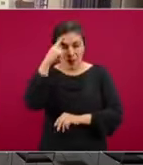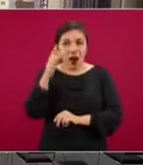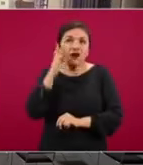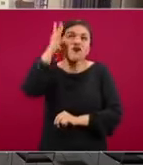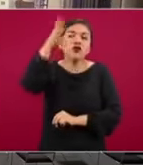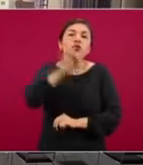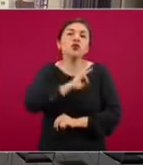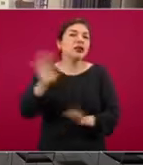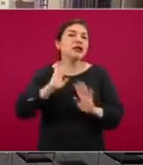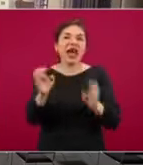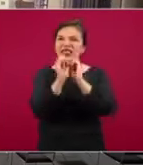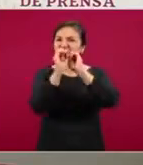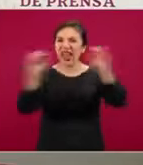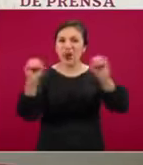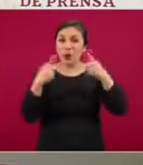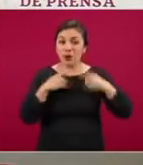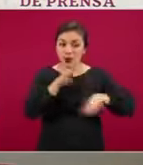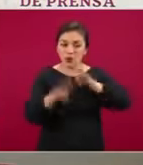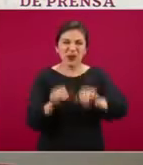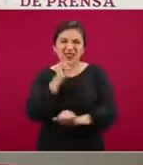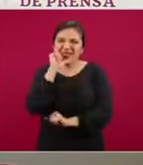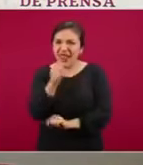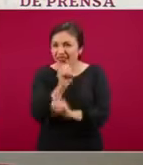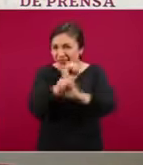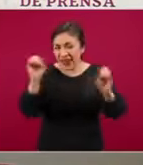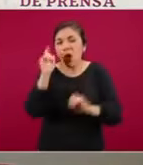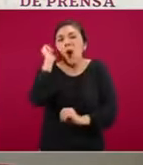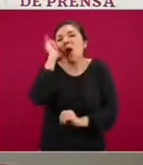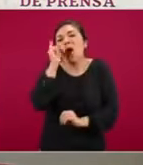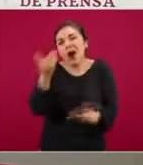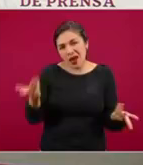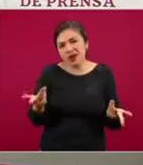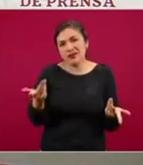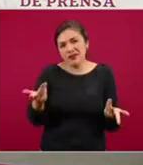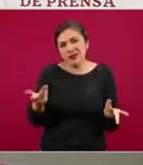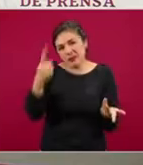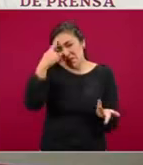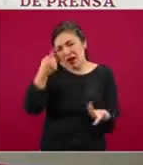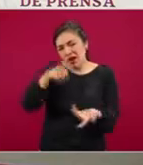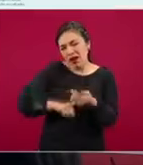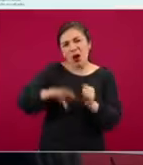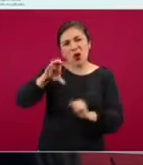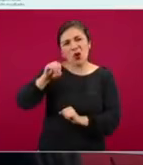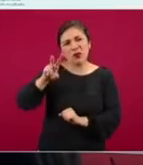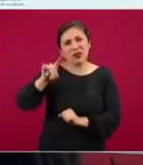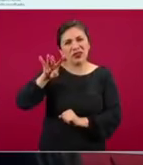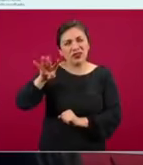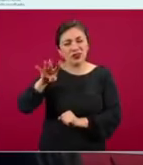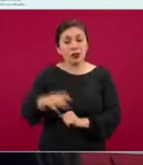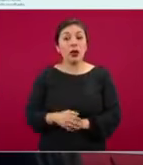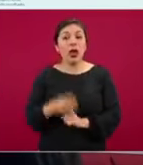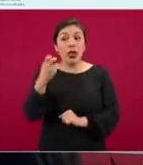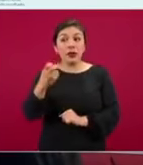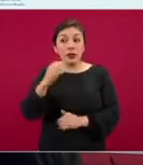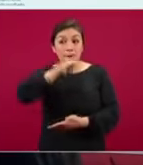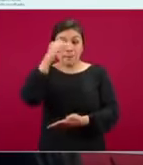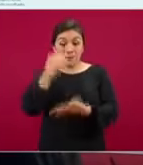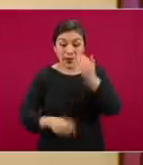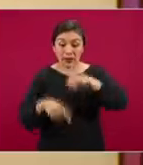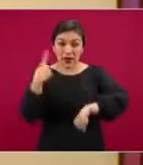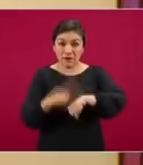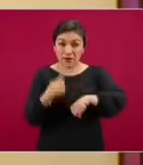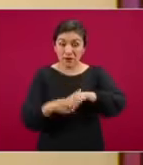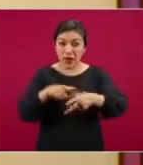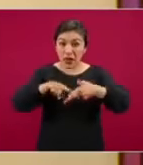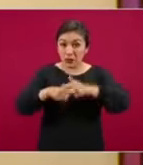futuro poder llegar a 0 y no tener ninguna persona que falleciera a causa de COVID-19. La disminución que hemos tenido desde